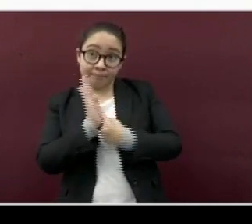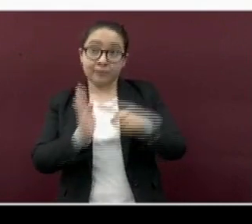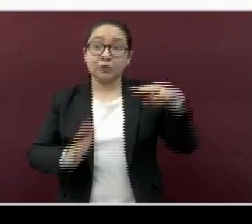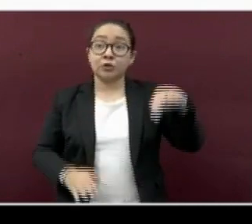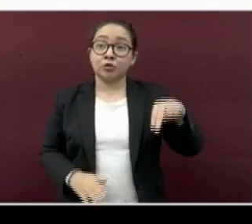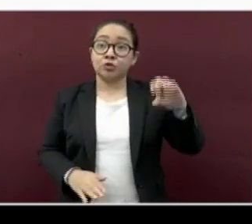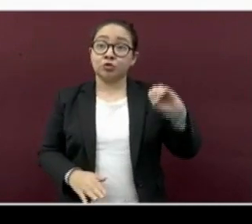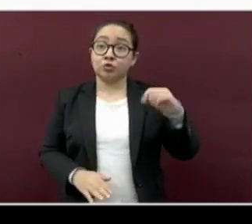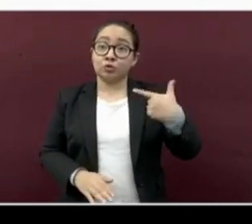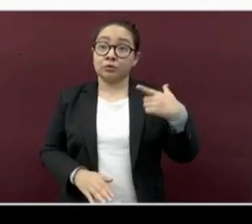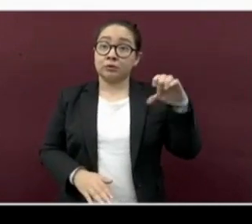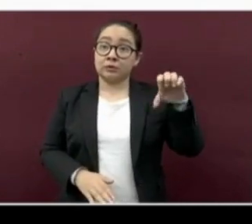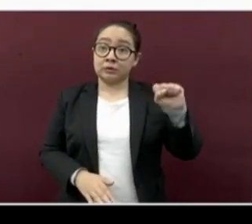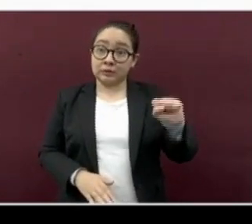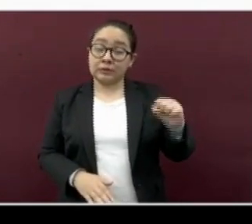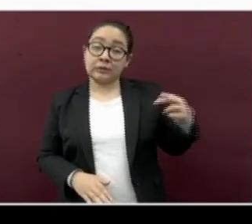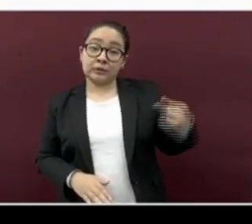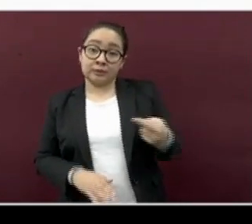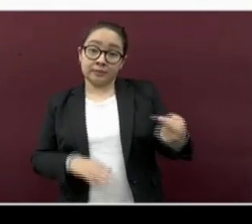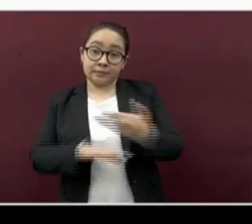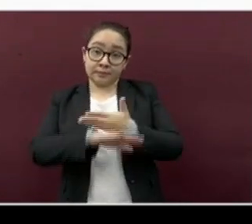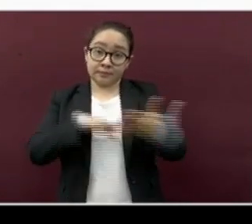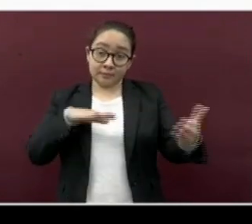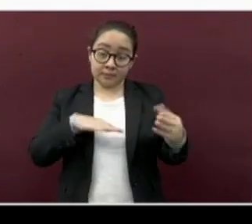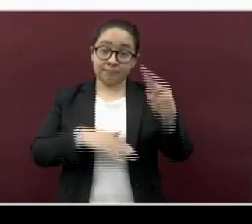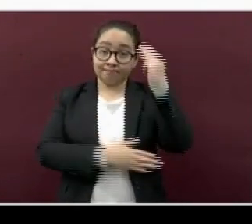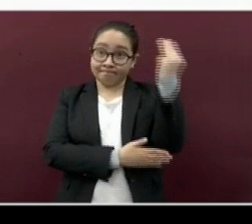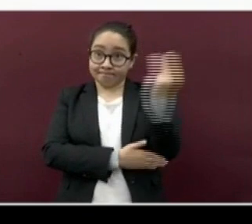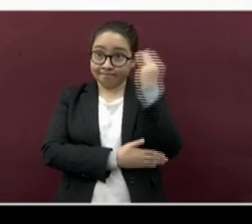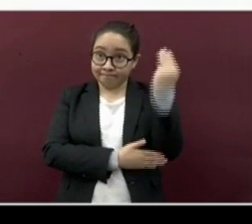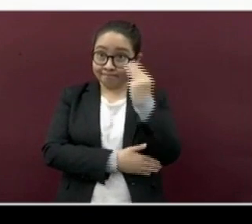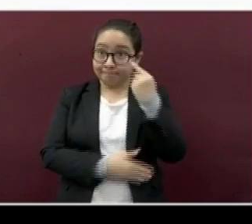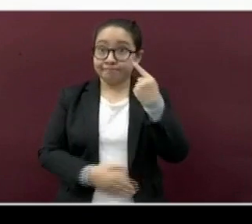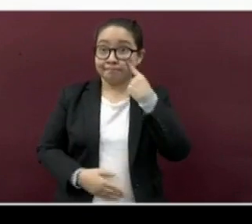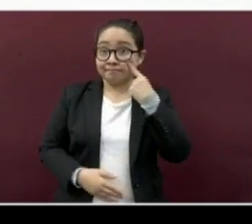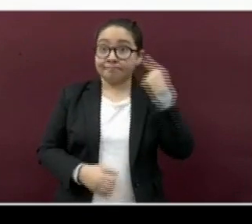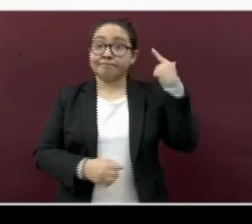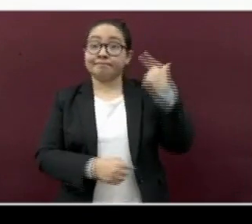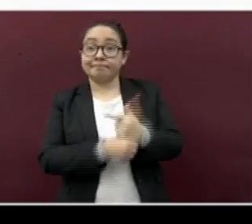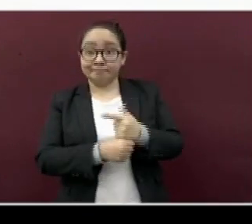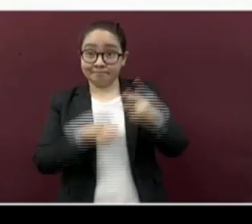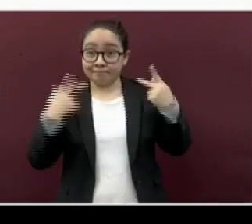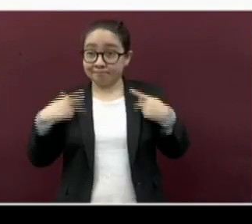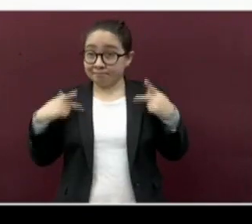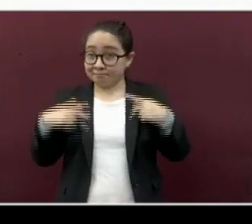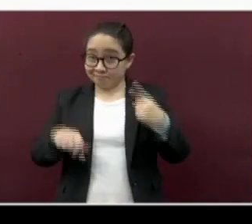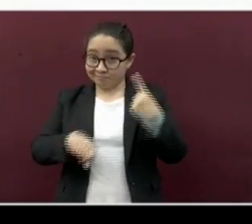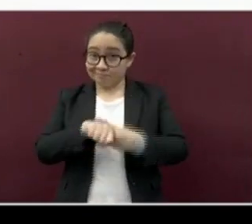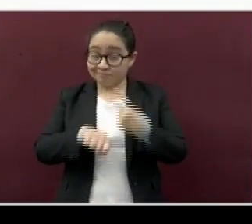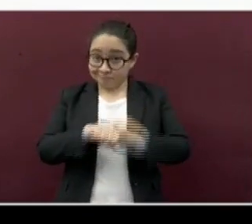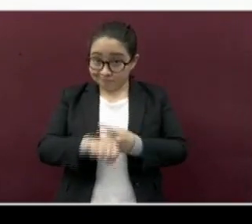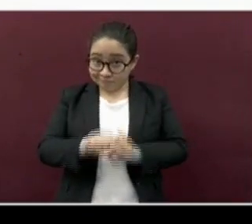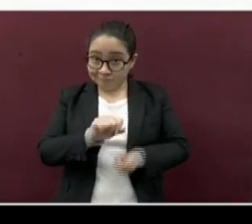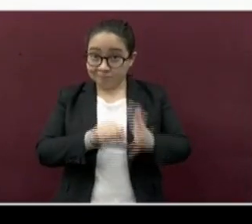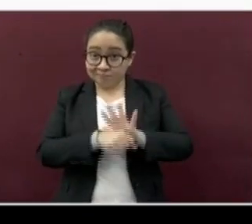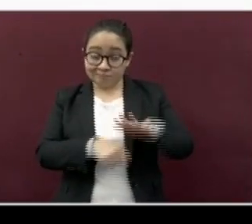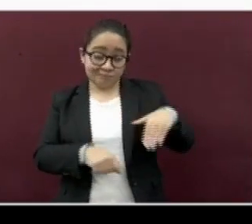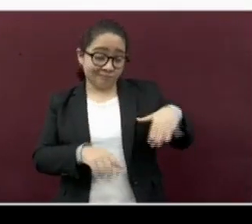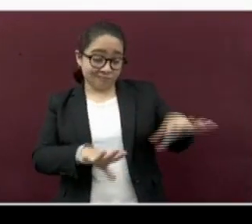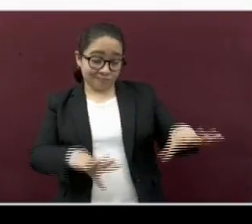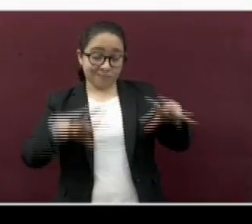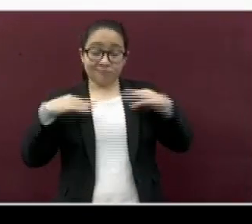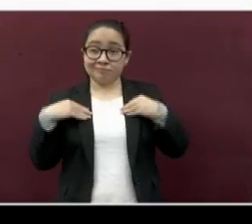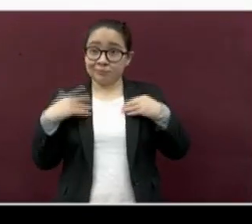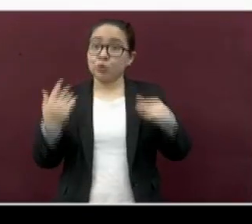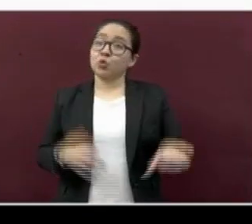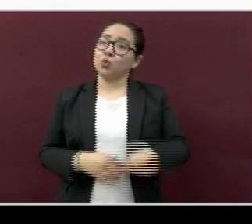Nogales, Río Blanco y Minatitlán. Siguen con presencia de enfermos que recién desarrollaron COVID-19.